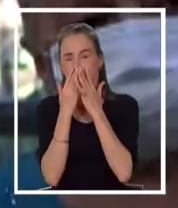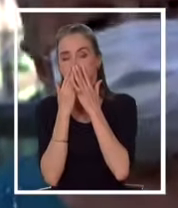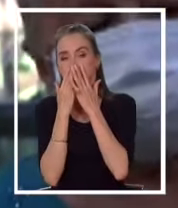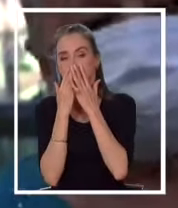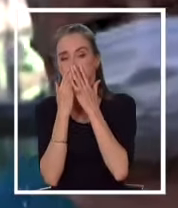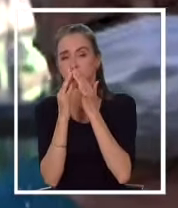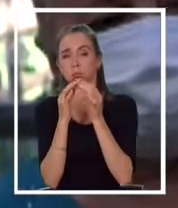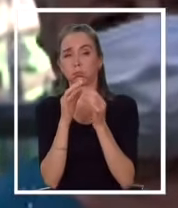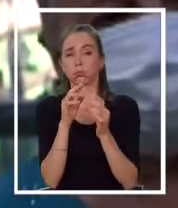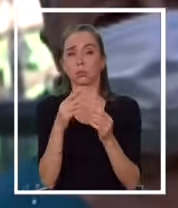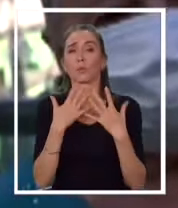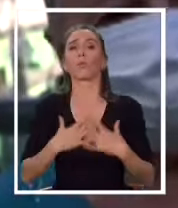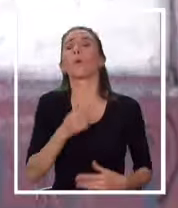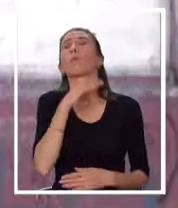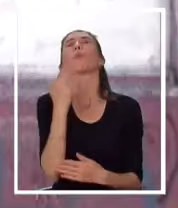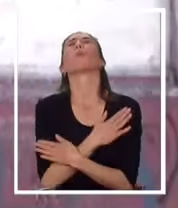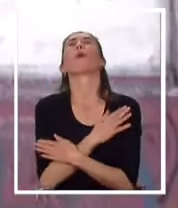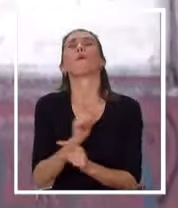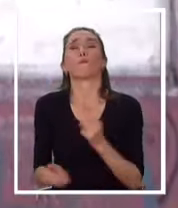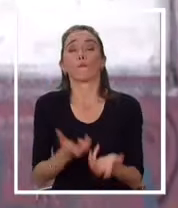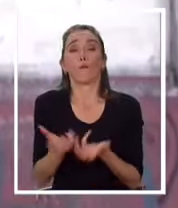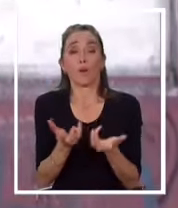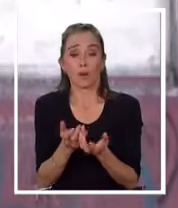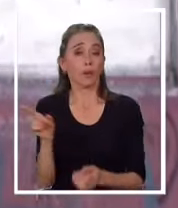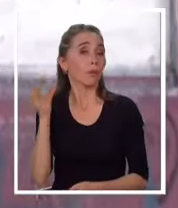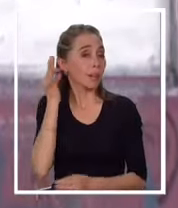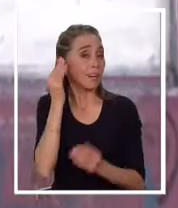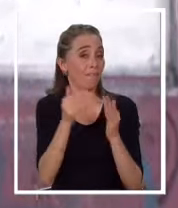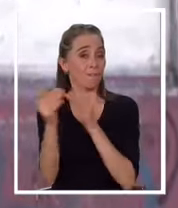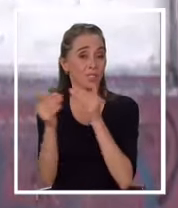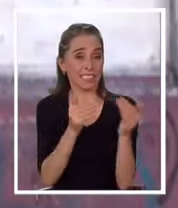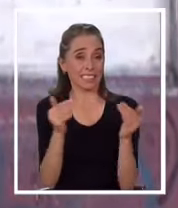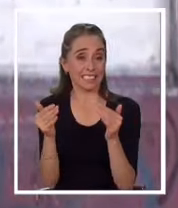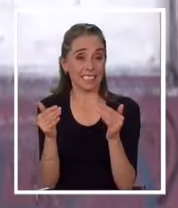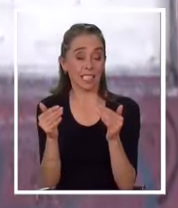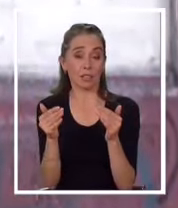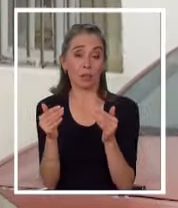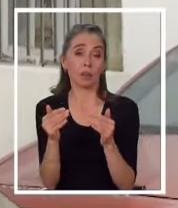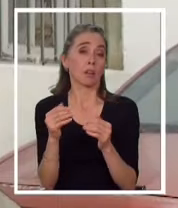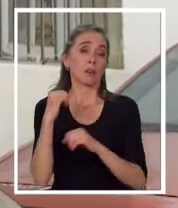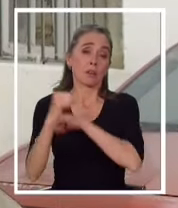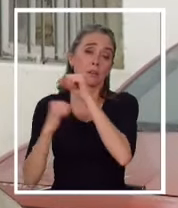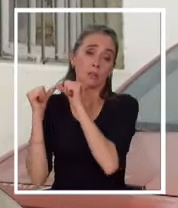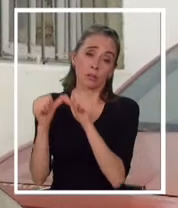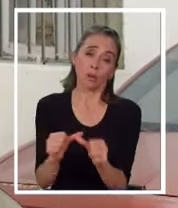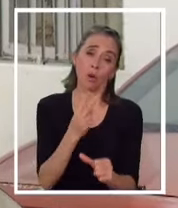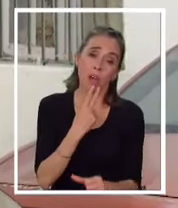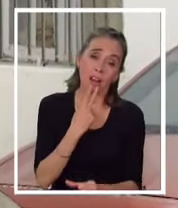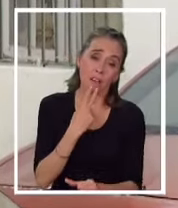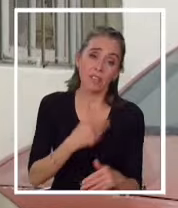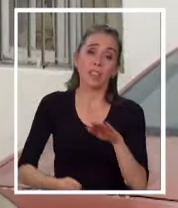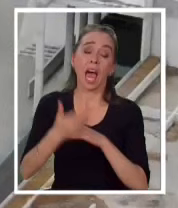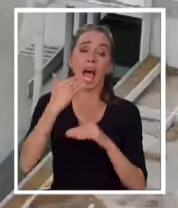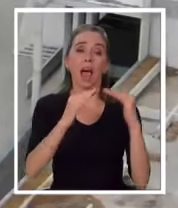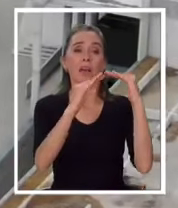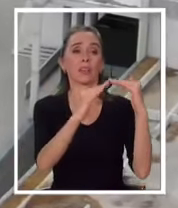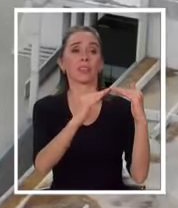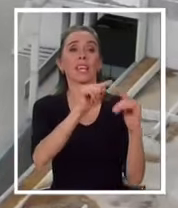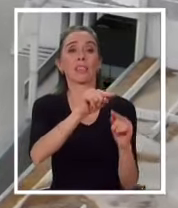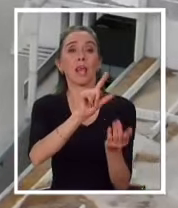la cuestión de los cadáveres. Así como Hilda, los vecinos de este sector llevan toda una vida aquí décadas antes de la instalación de